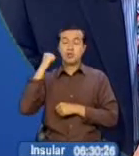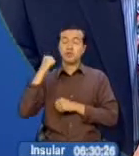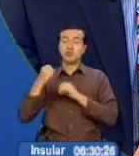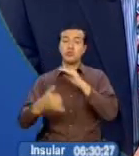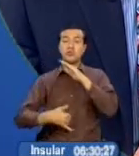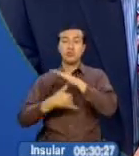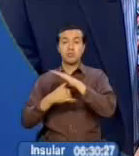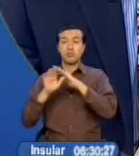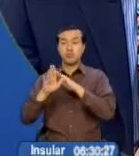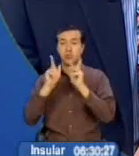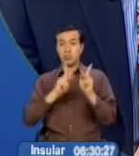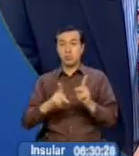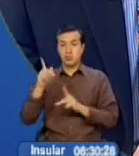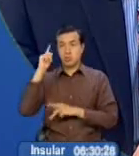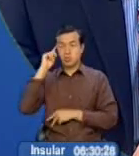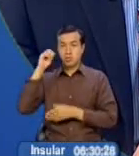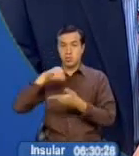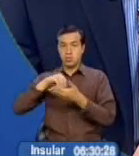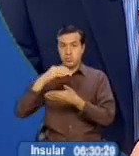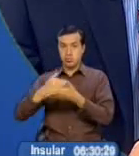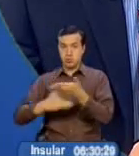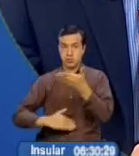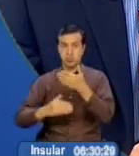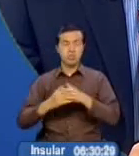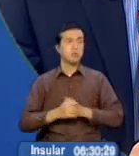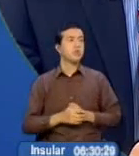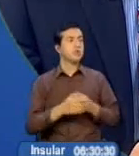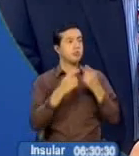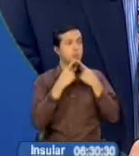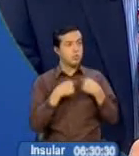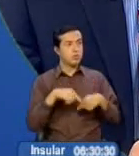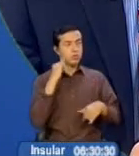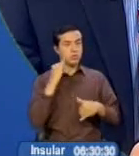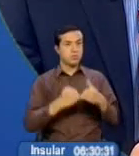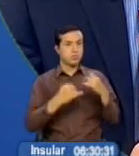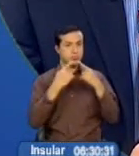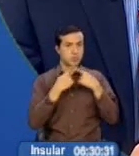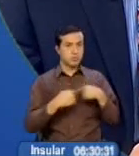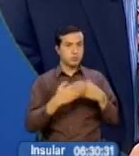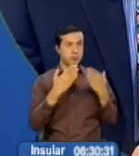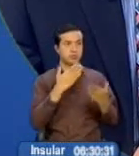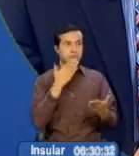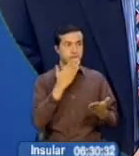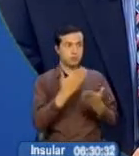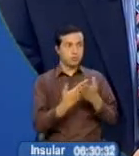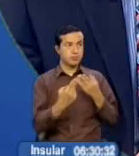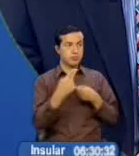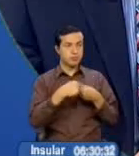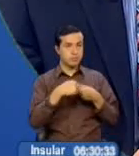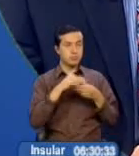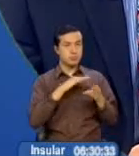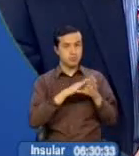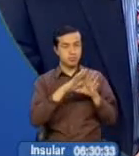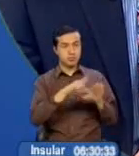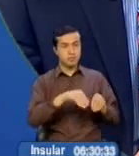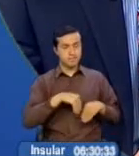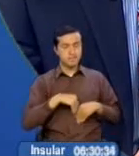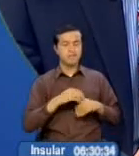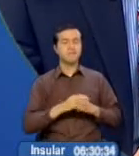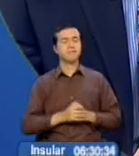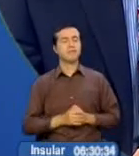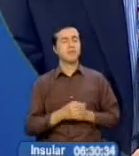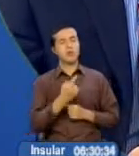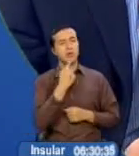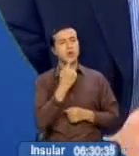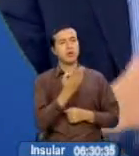LGBTI dentro de sus planes de gobierno. Cuando usted me menciona, y con esto termino, Dayan, gracias por haber aceptado la invitación, cuando